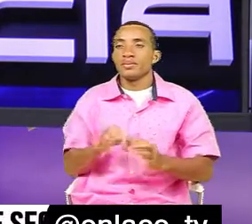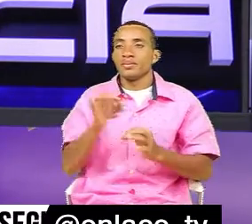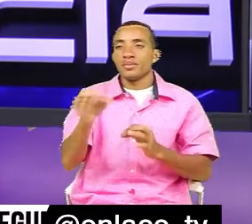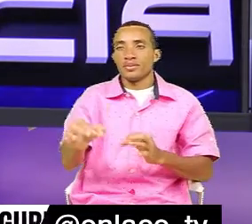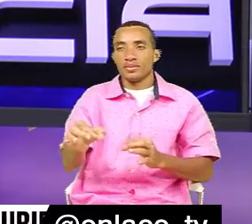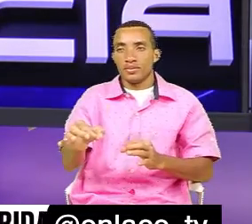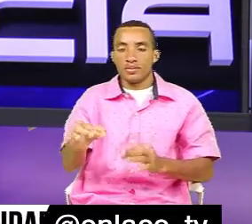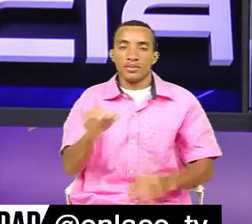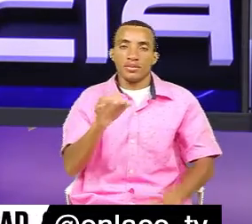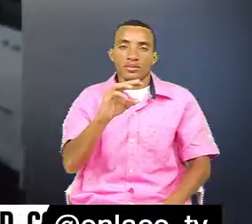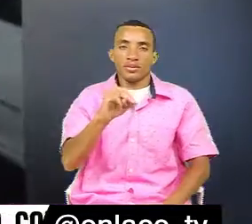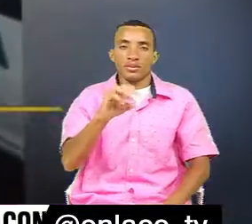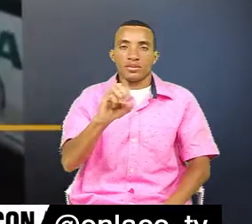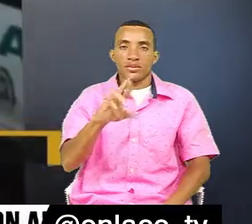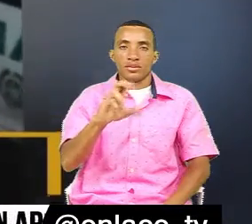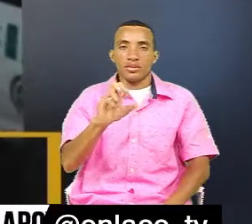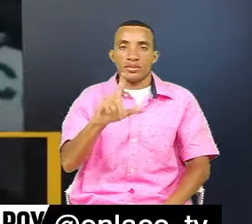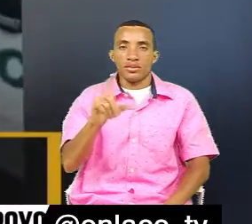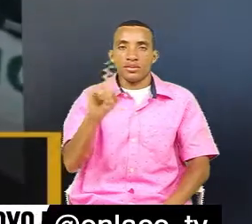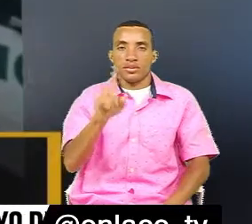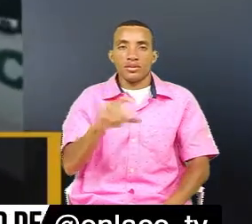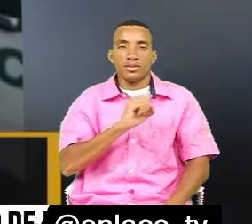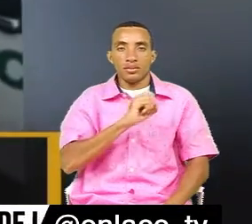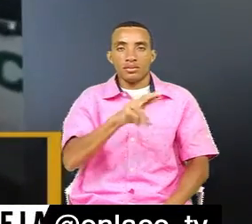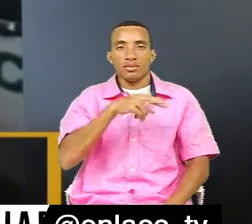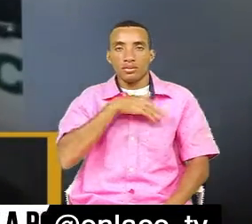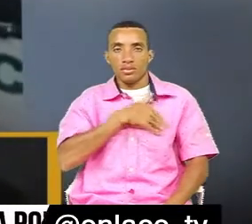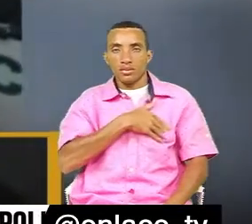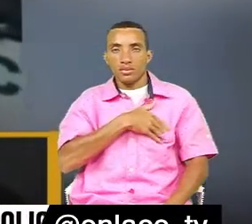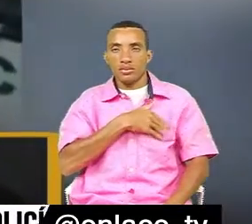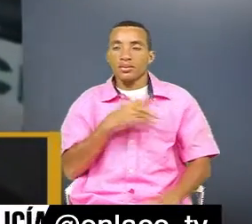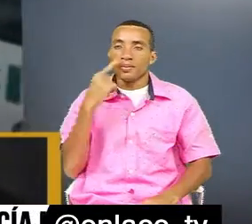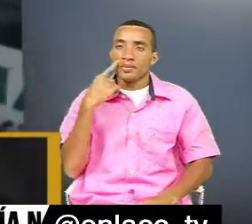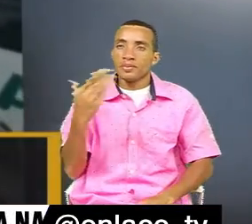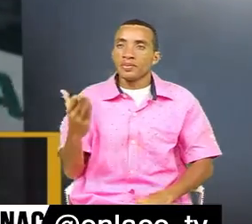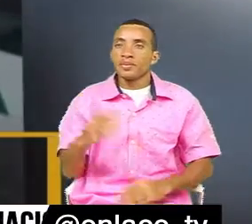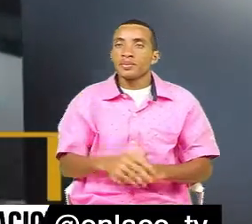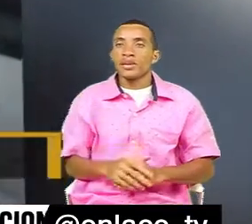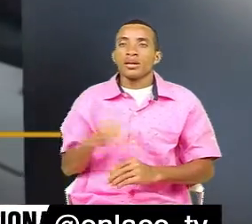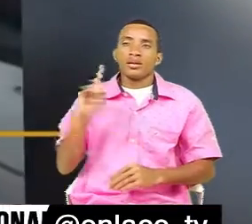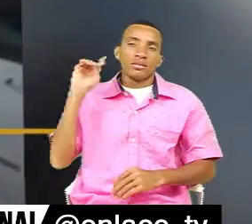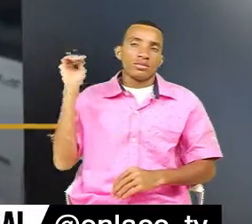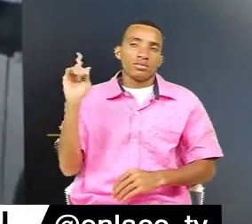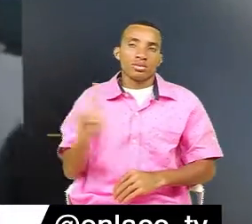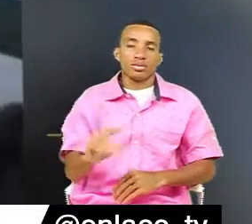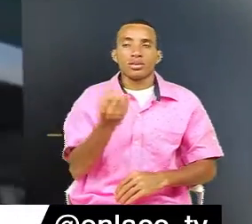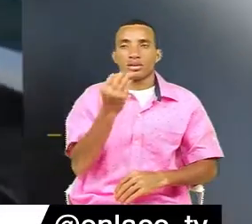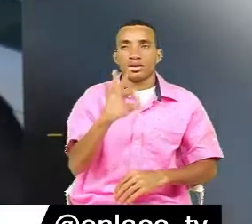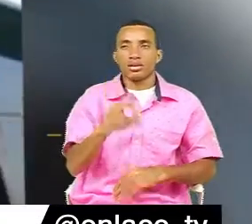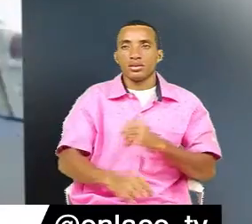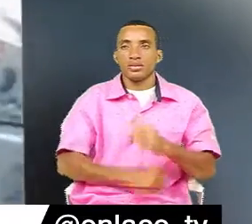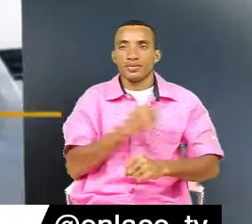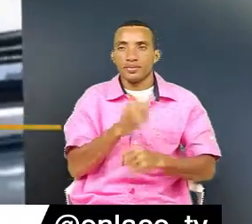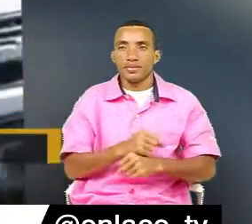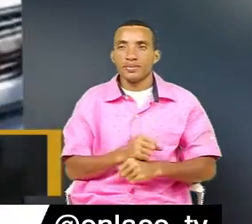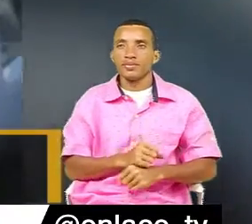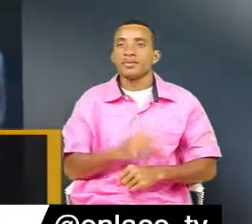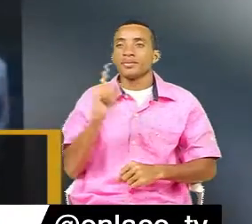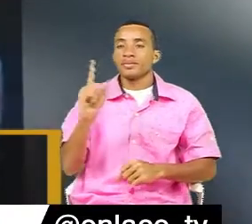Bolívar. Más de 12 años de trayectoria en el grupo terrorista llevaba este hombre de 26 años de edad. Un trabajo integrado